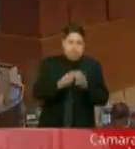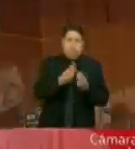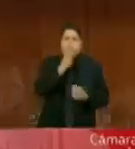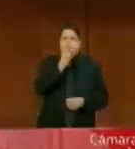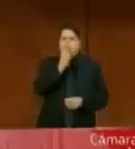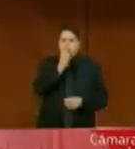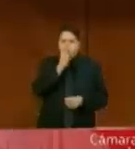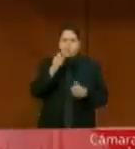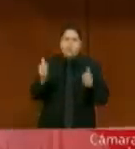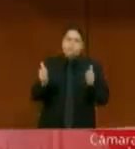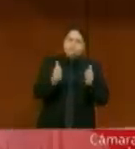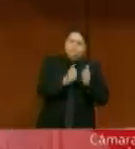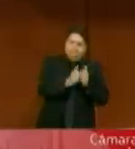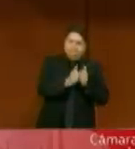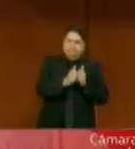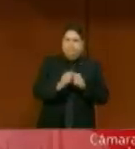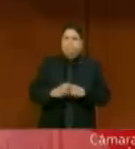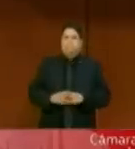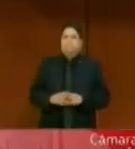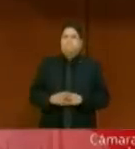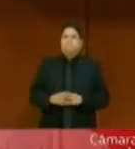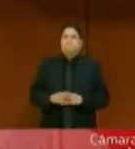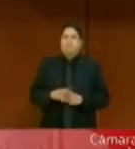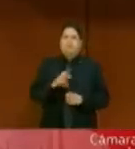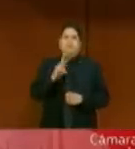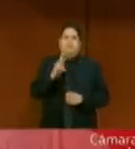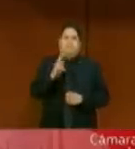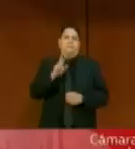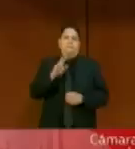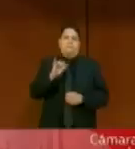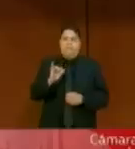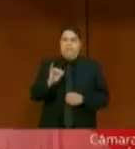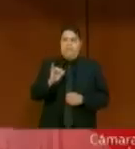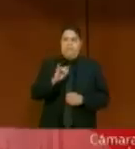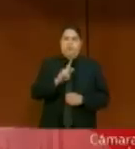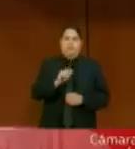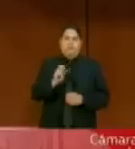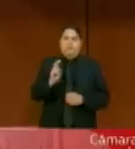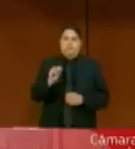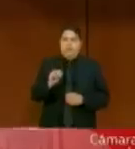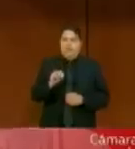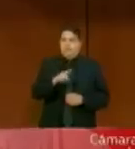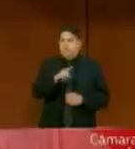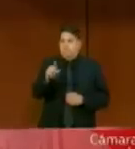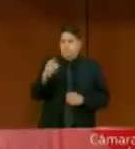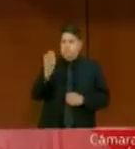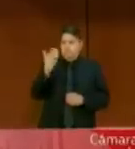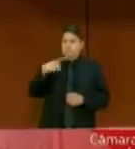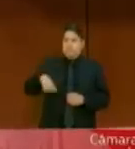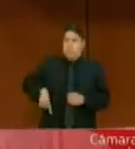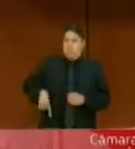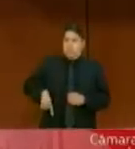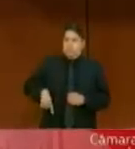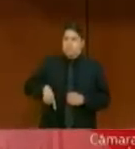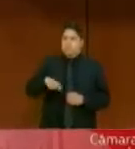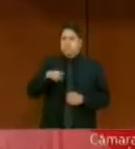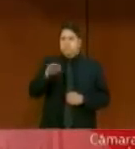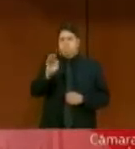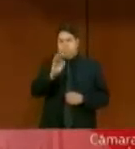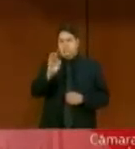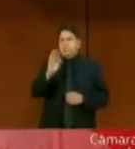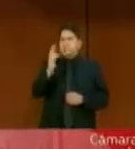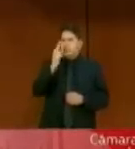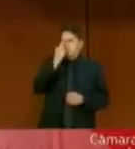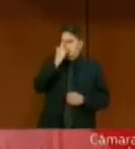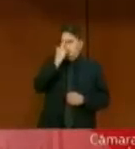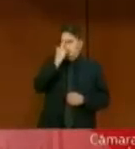bloque opositor, legisladores hombres y mujeres, y a sus dirigentes estar al pendiente, en